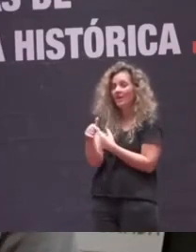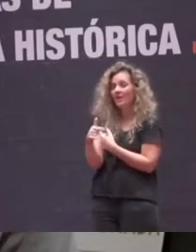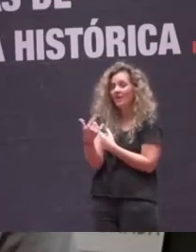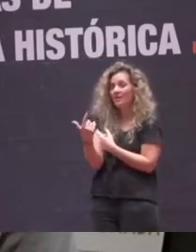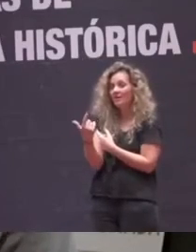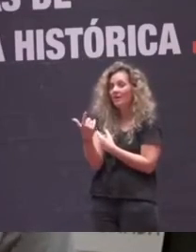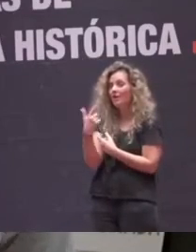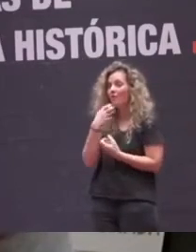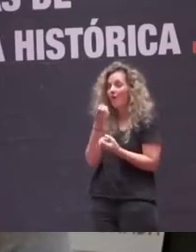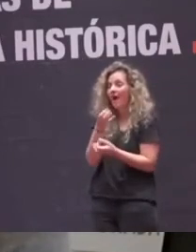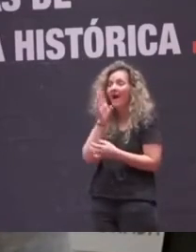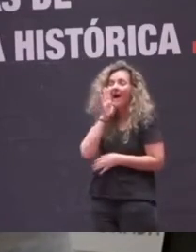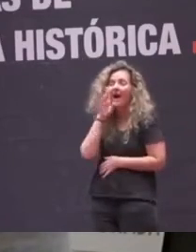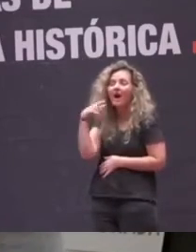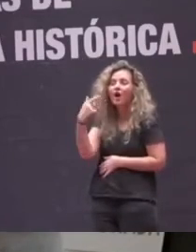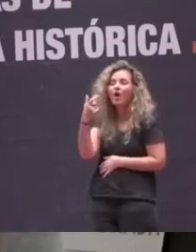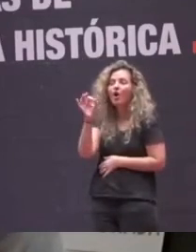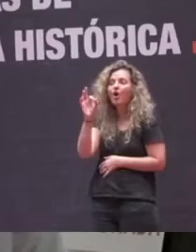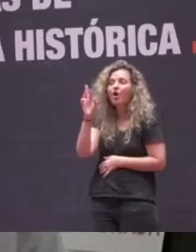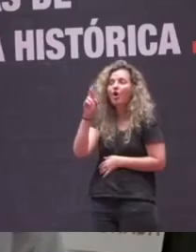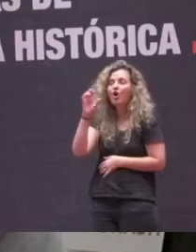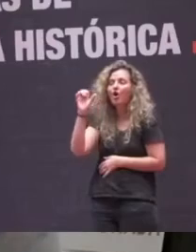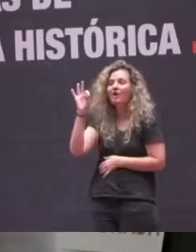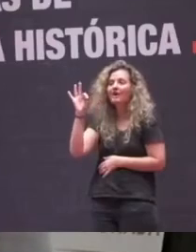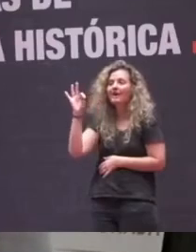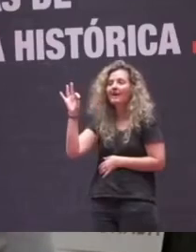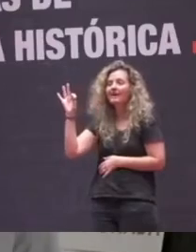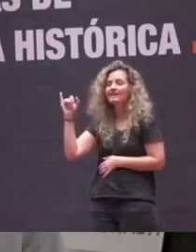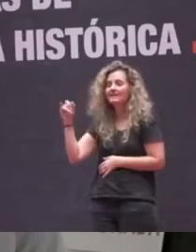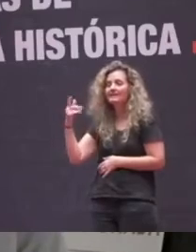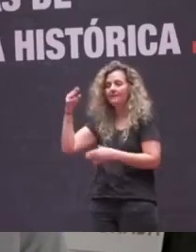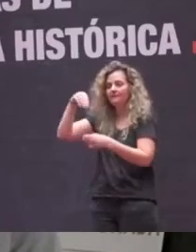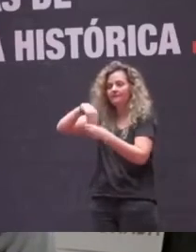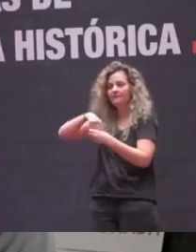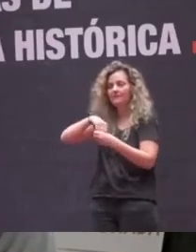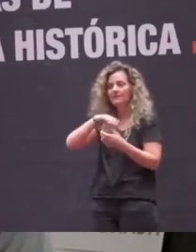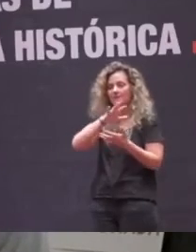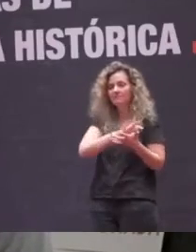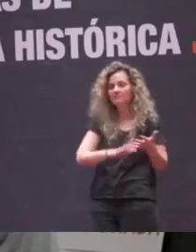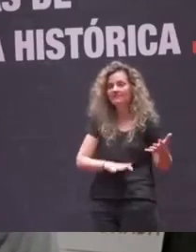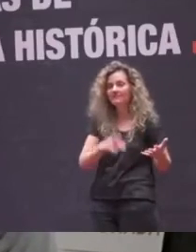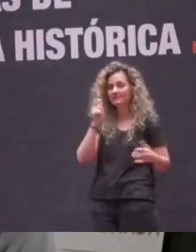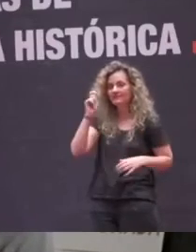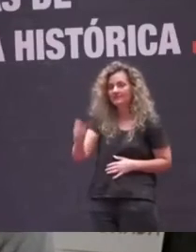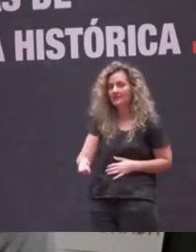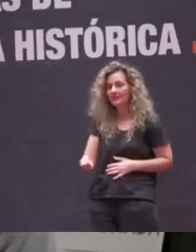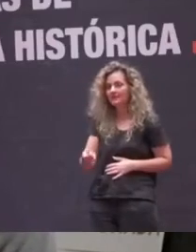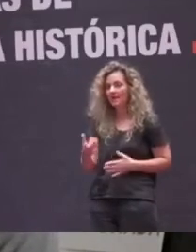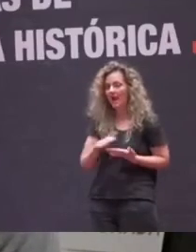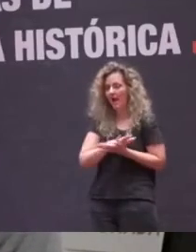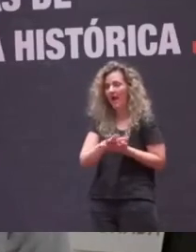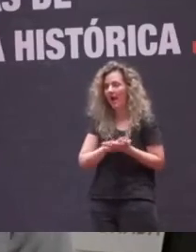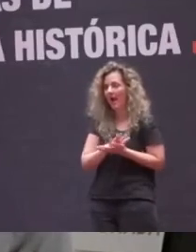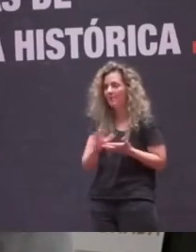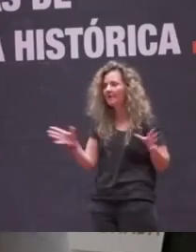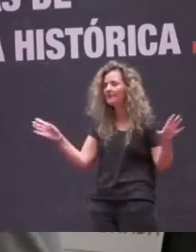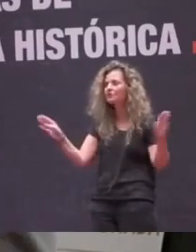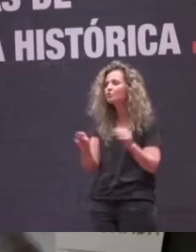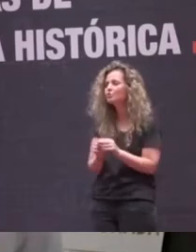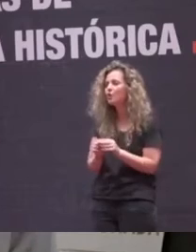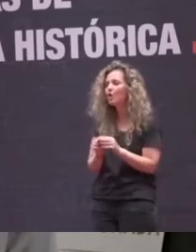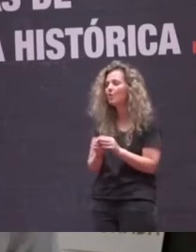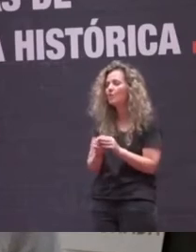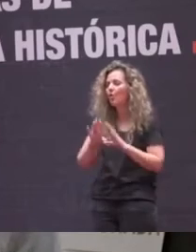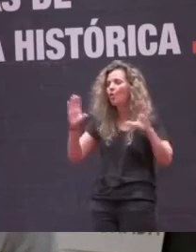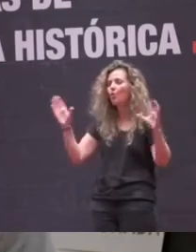apuntou Goretti, que están na sentencia, e falan na sentencia de todas elas, que resume todo o